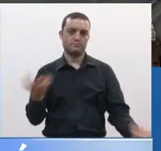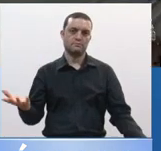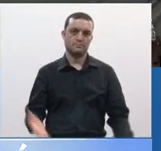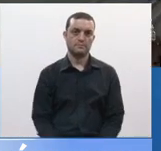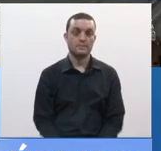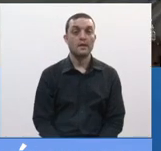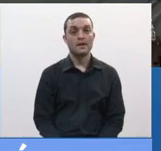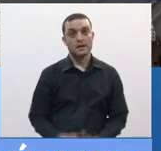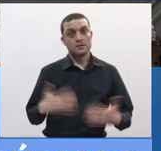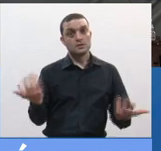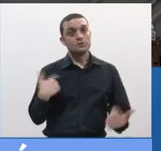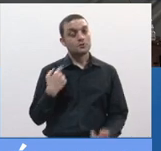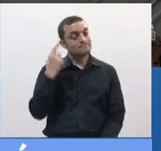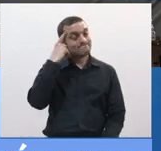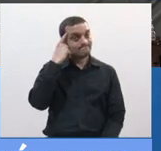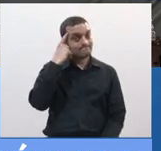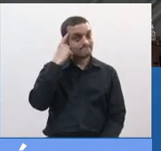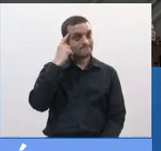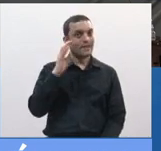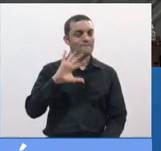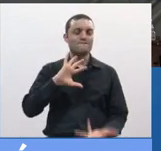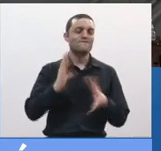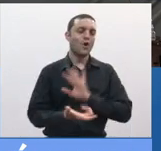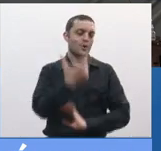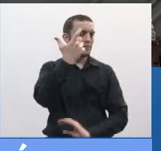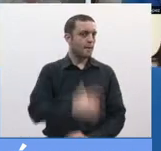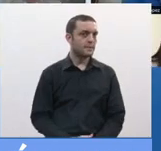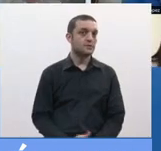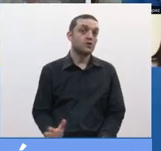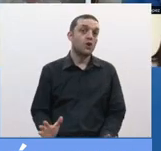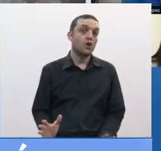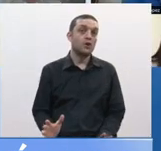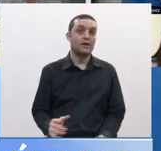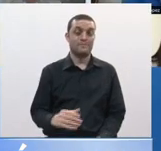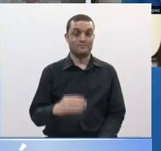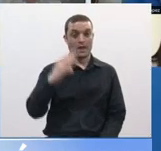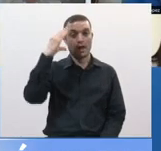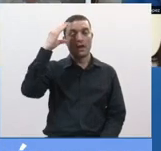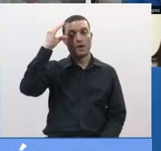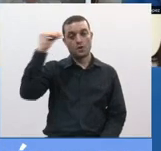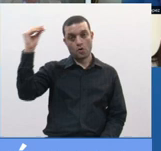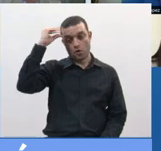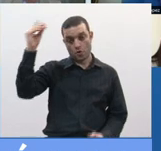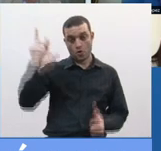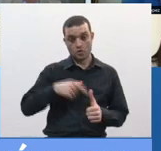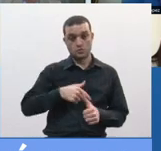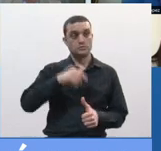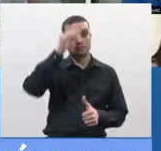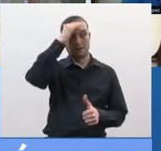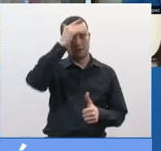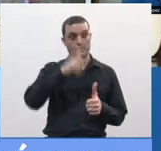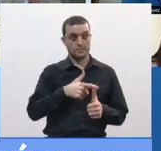Y entonces yo digo, bueno, estas actitudes que tenemos, que tiene Trump, que se tiene con la